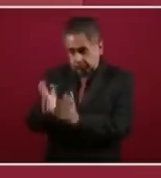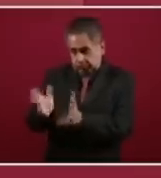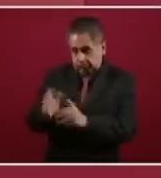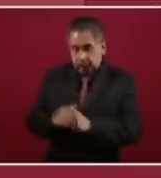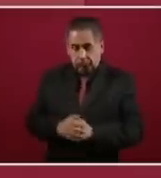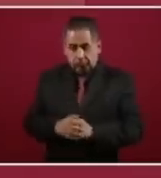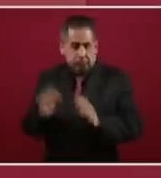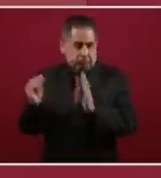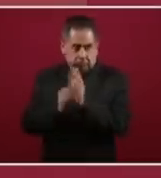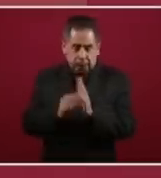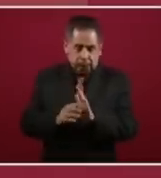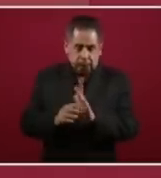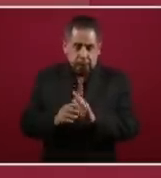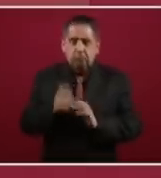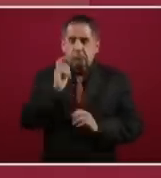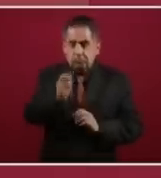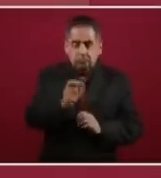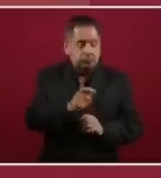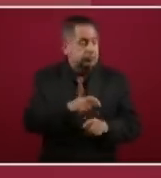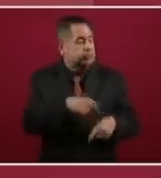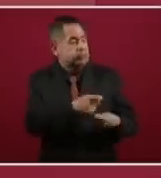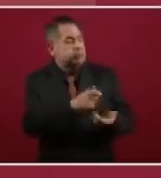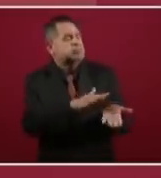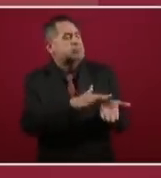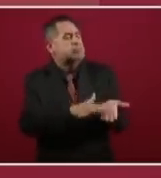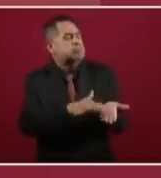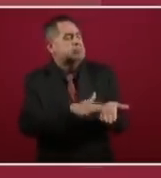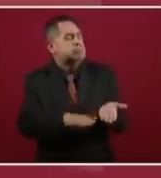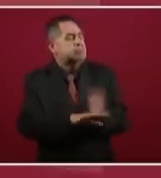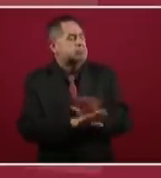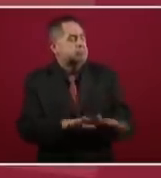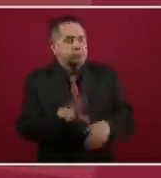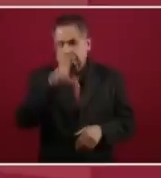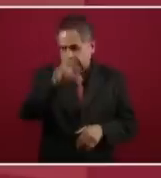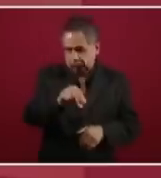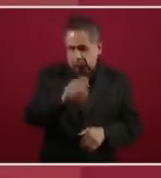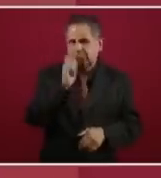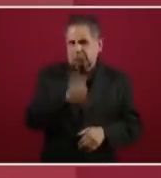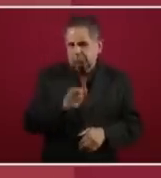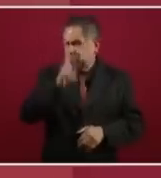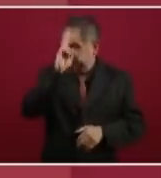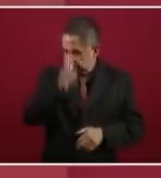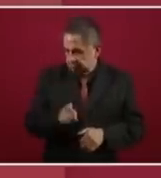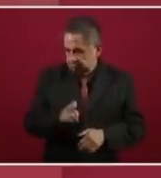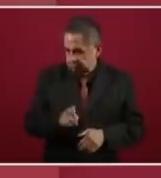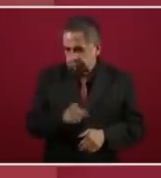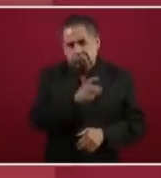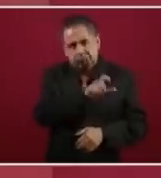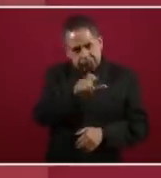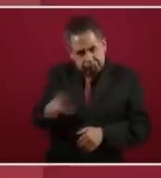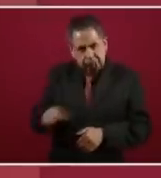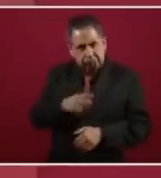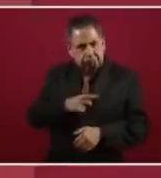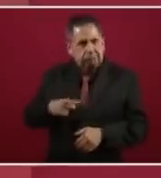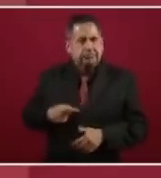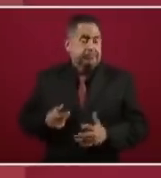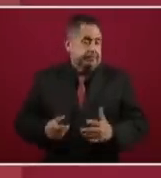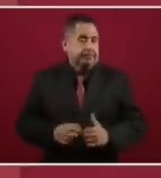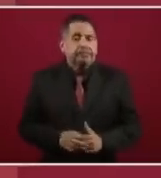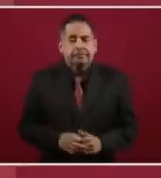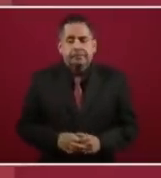quede prohibida la condonación de impuestos. Sí, decía, hay